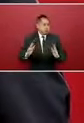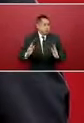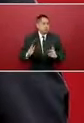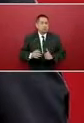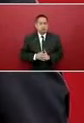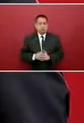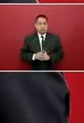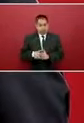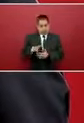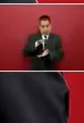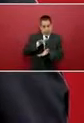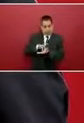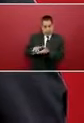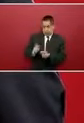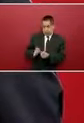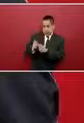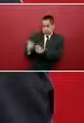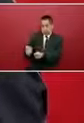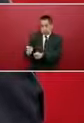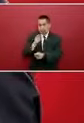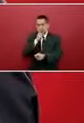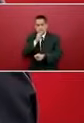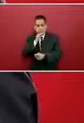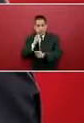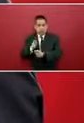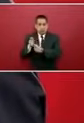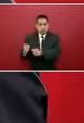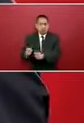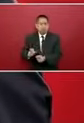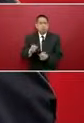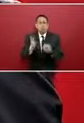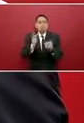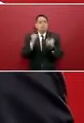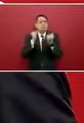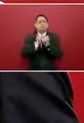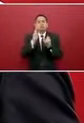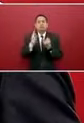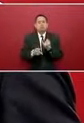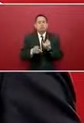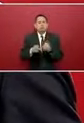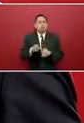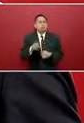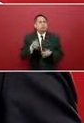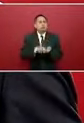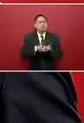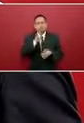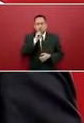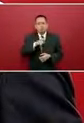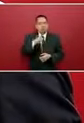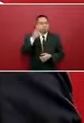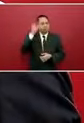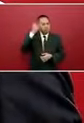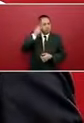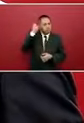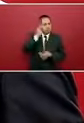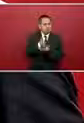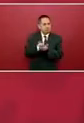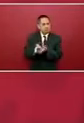El apoyo es igual a los que van a recibir de pensión o de